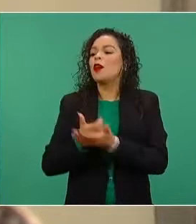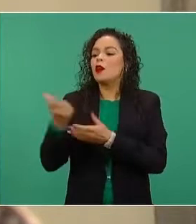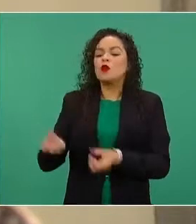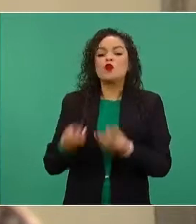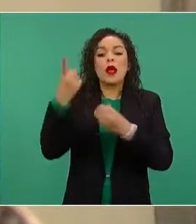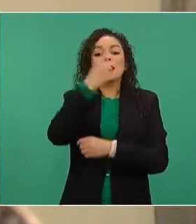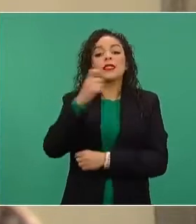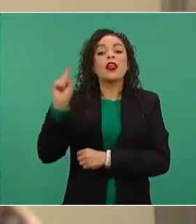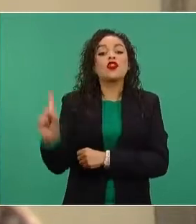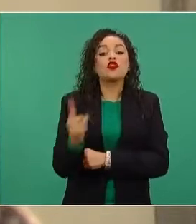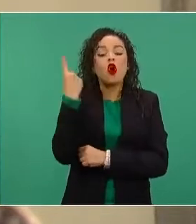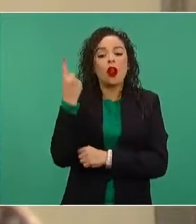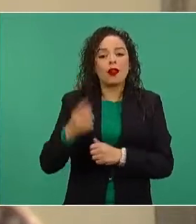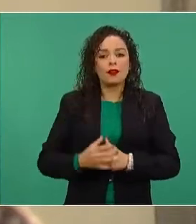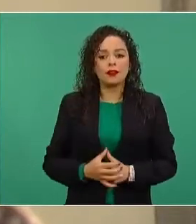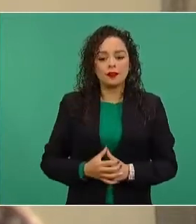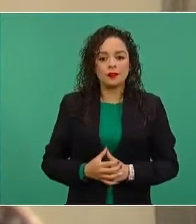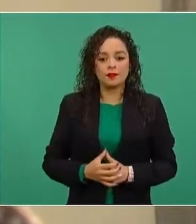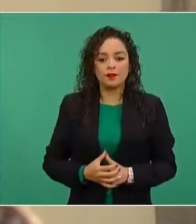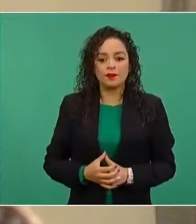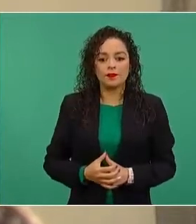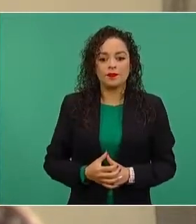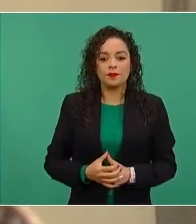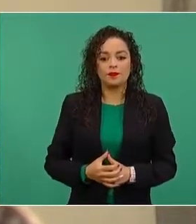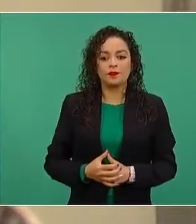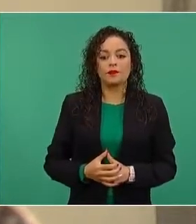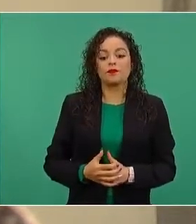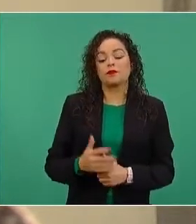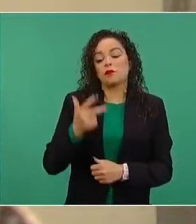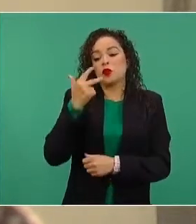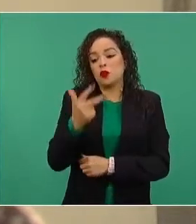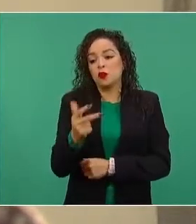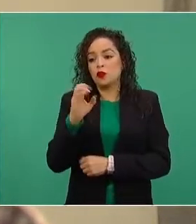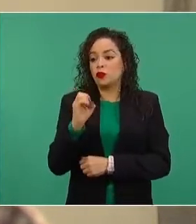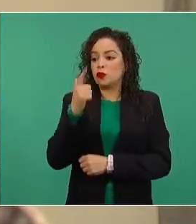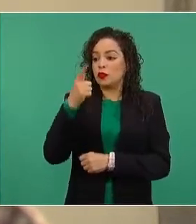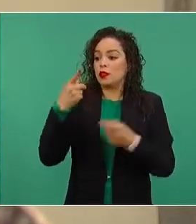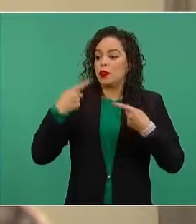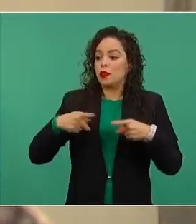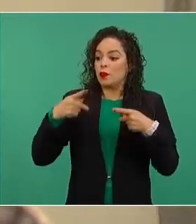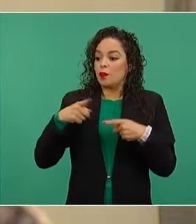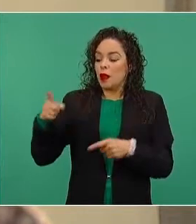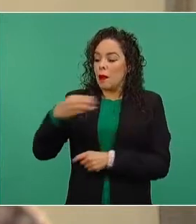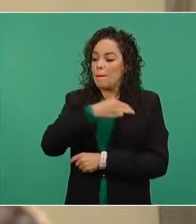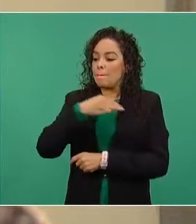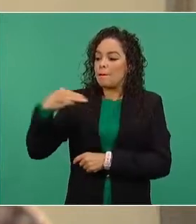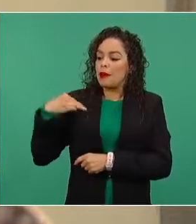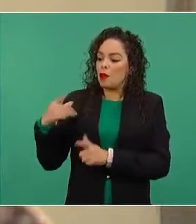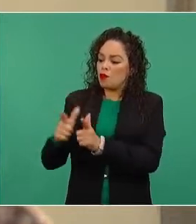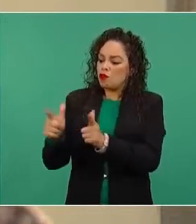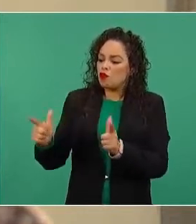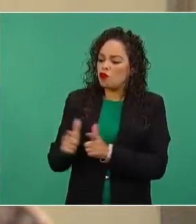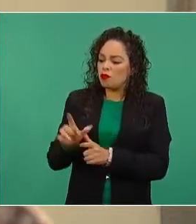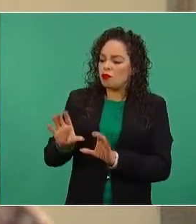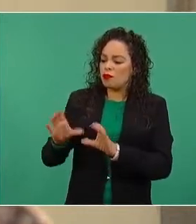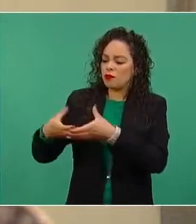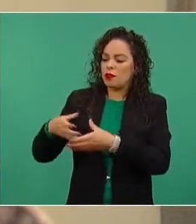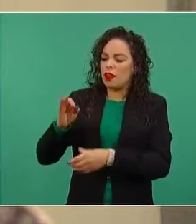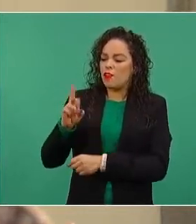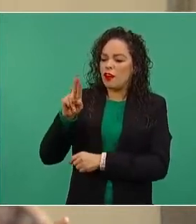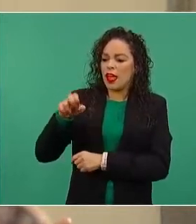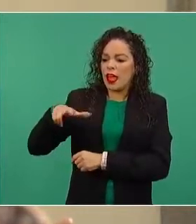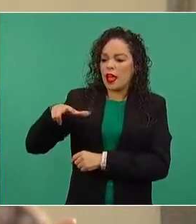presidente, que los 8 o 7 personas integrantes de Frena fueron los que